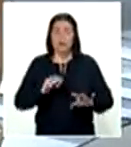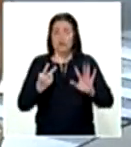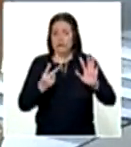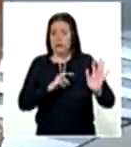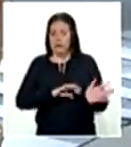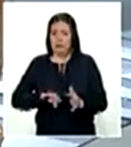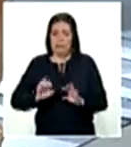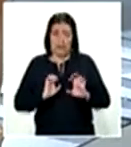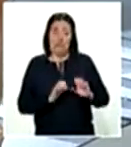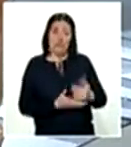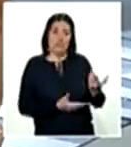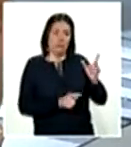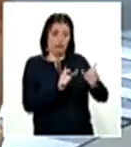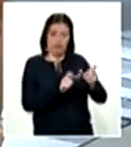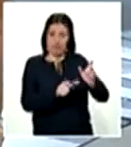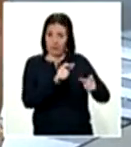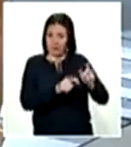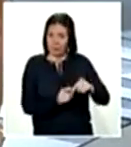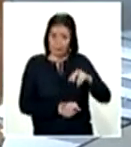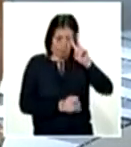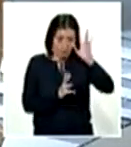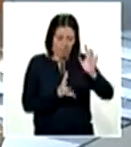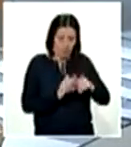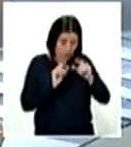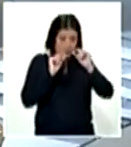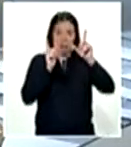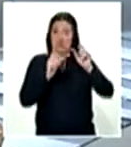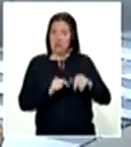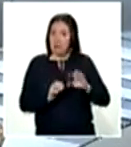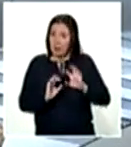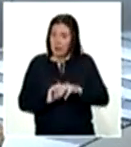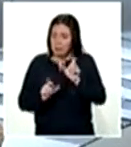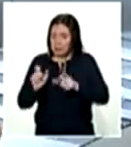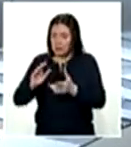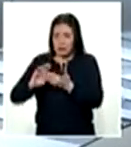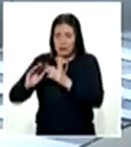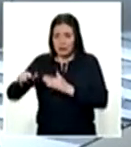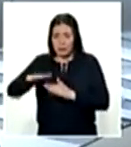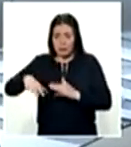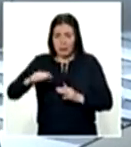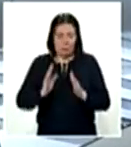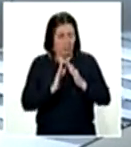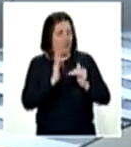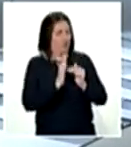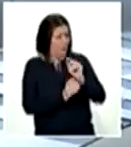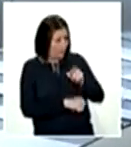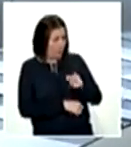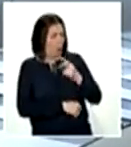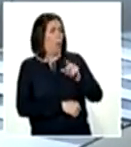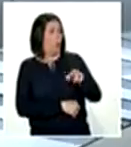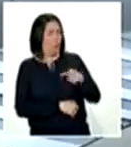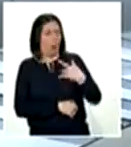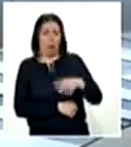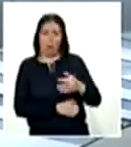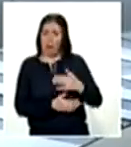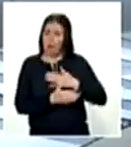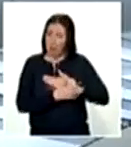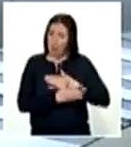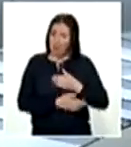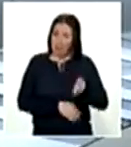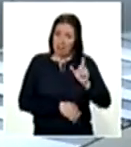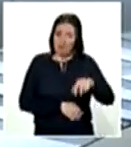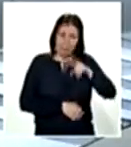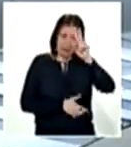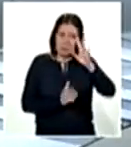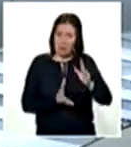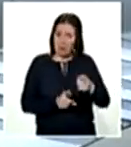hinchada peruana ha sorprendido a los habitantes en Auckland. Así es, en las redes sociales los neozelandeses mostraron su admiración por el cariño con que los peruanos